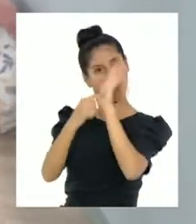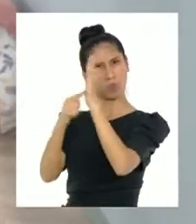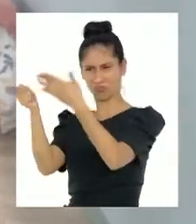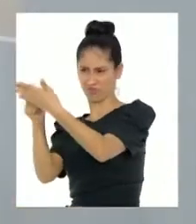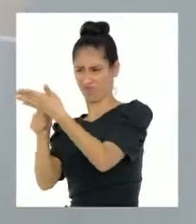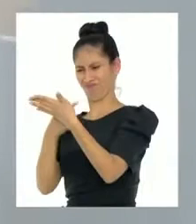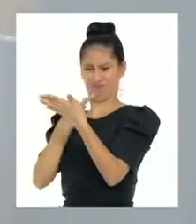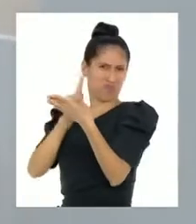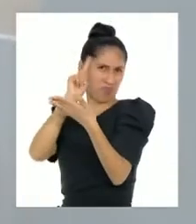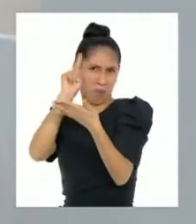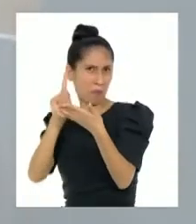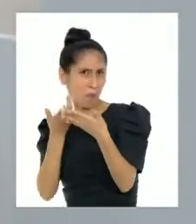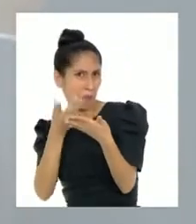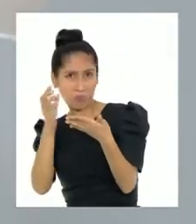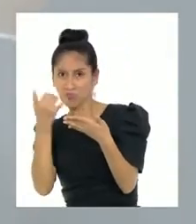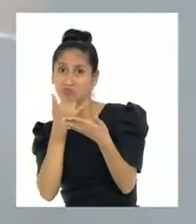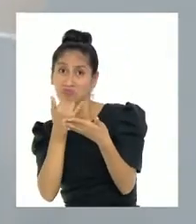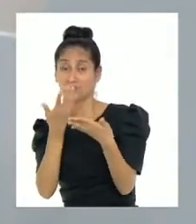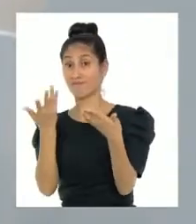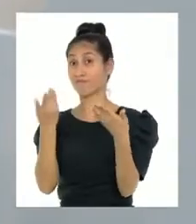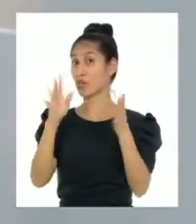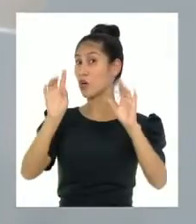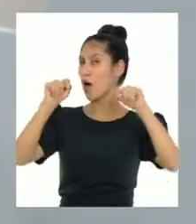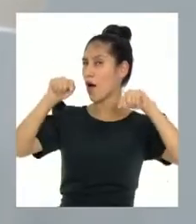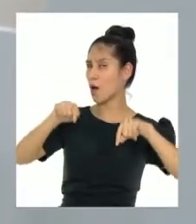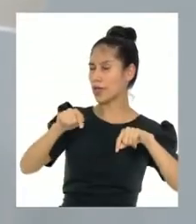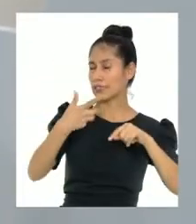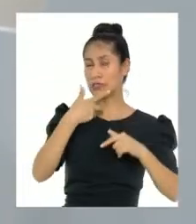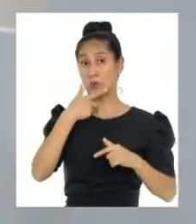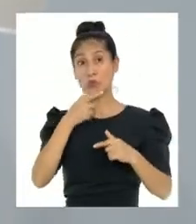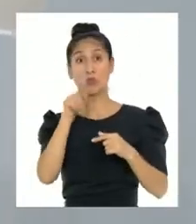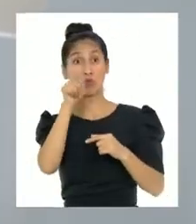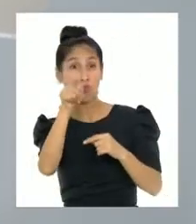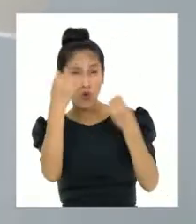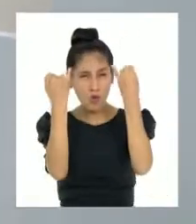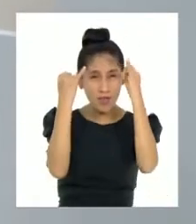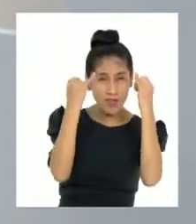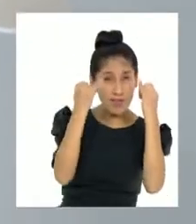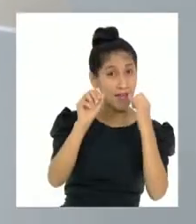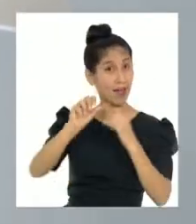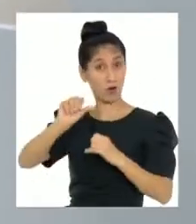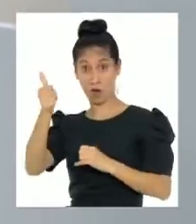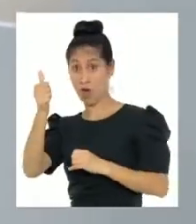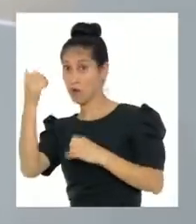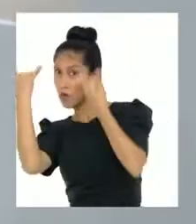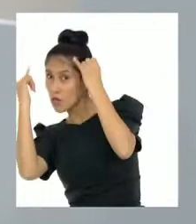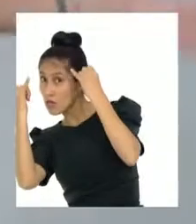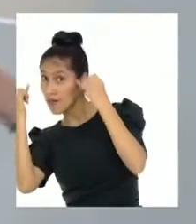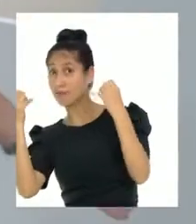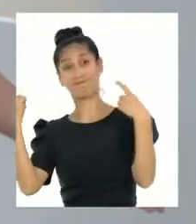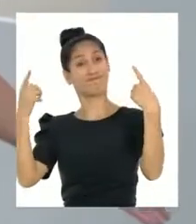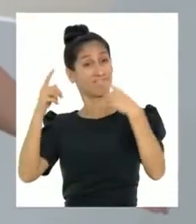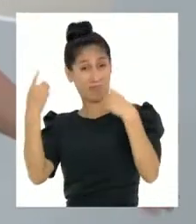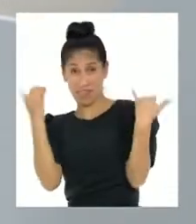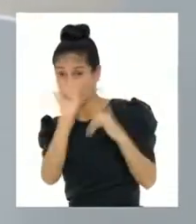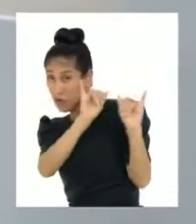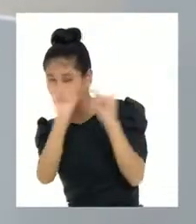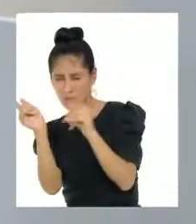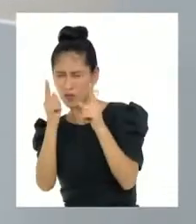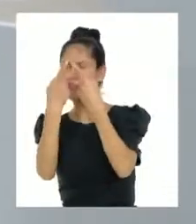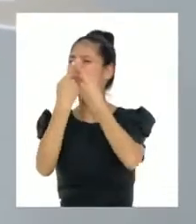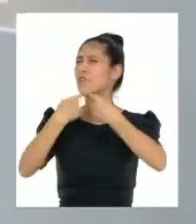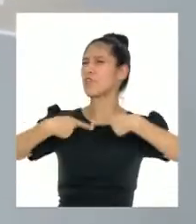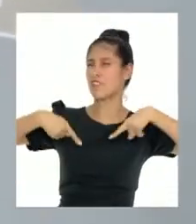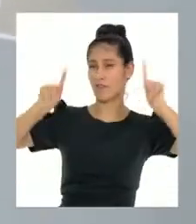viene. ¡Pling! La discrepancia. Esta no es mala, es parte de la vida. Así